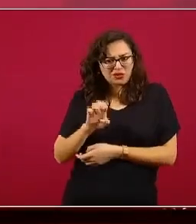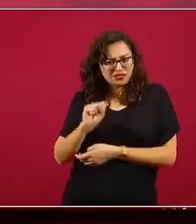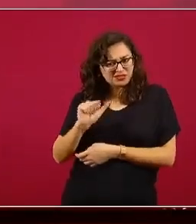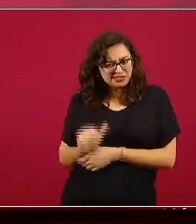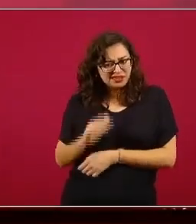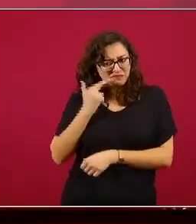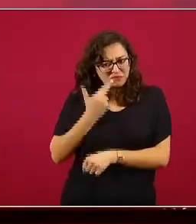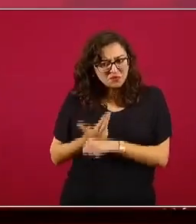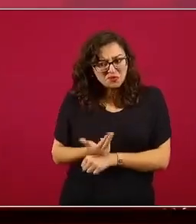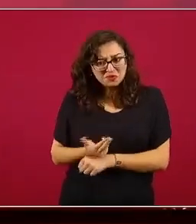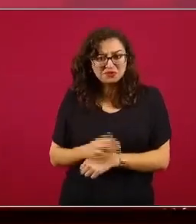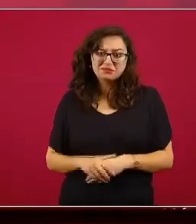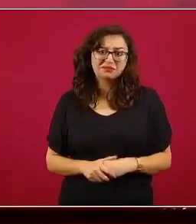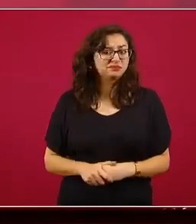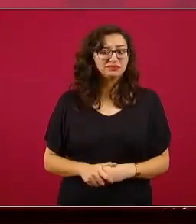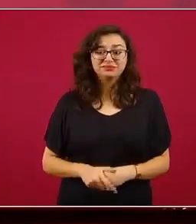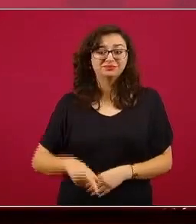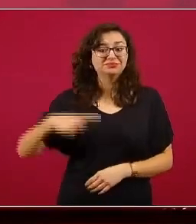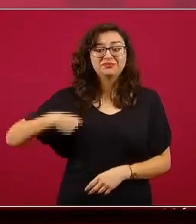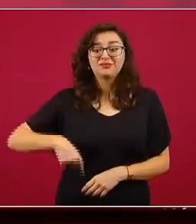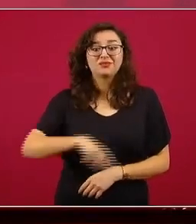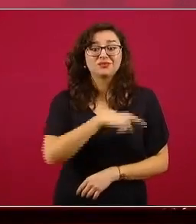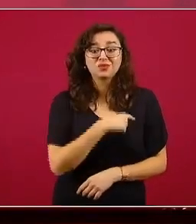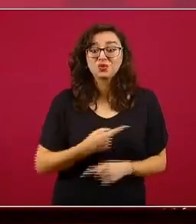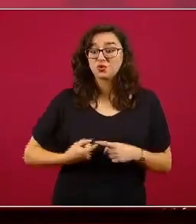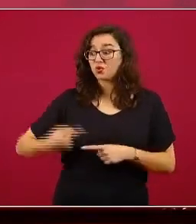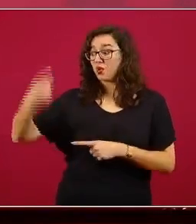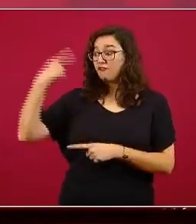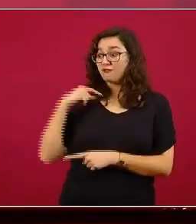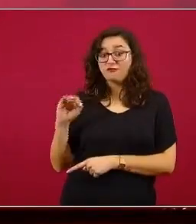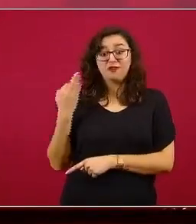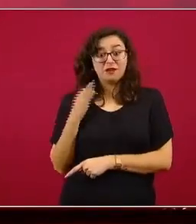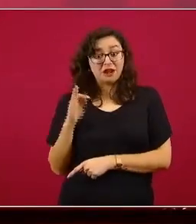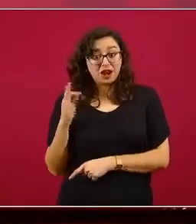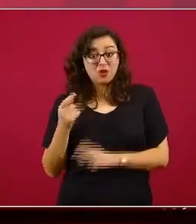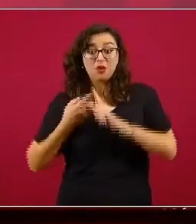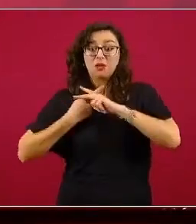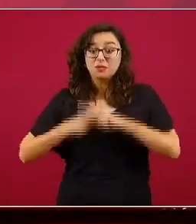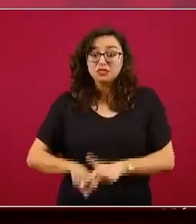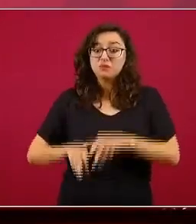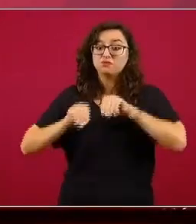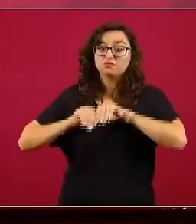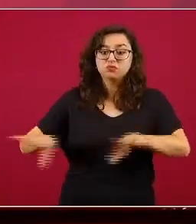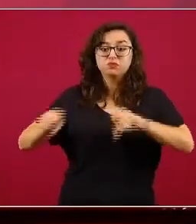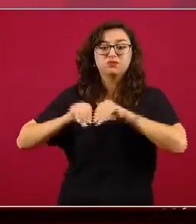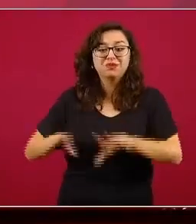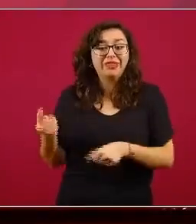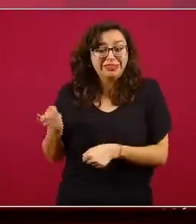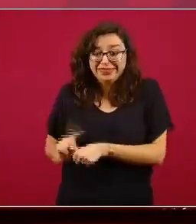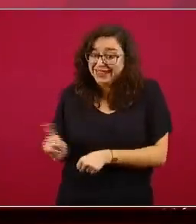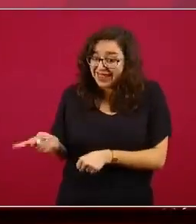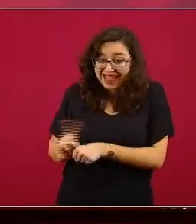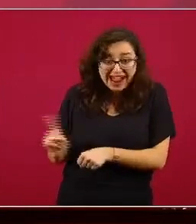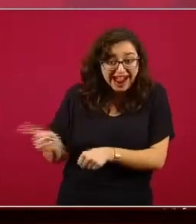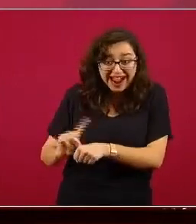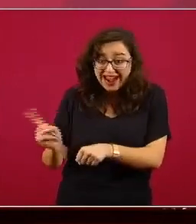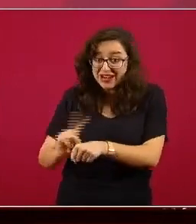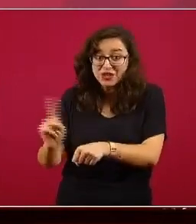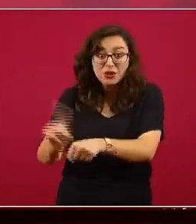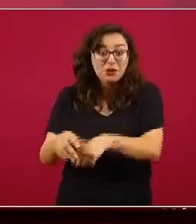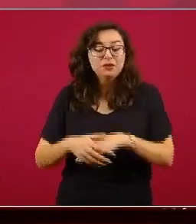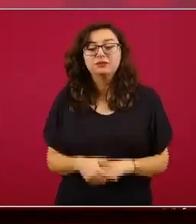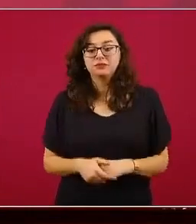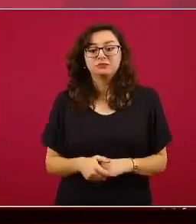llamado. Nosotros venimos haciéndolo desde febrero. Todos los días hacemos el mismo llamado. ¿Cuál puede ser el